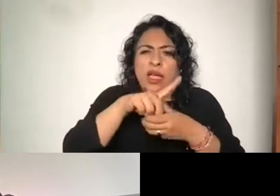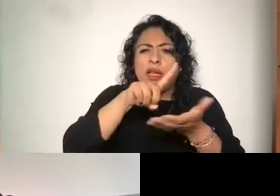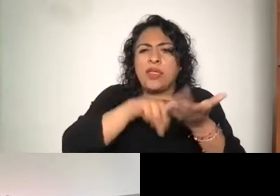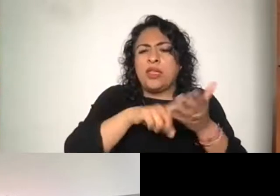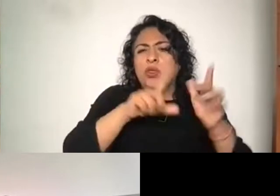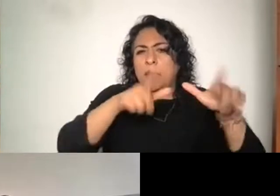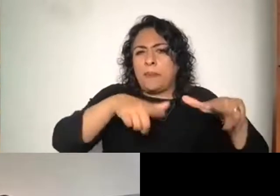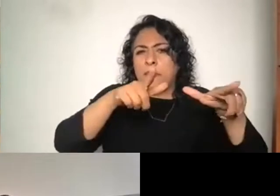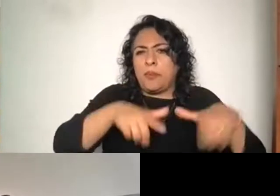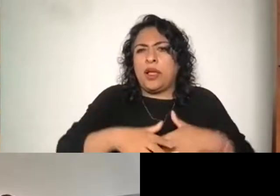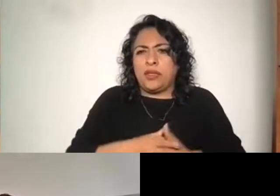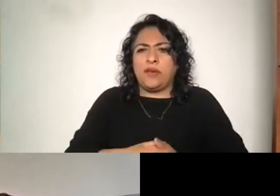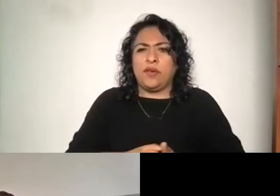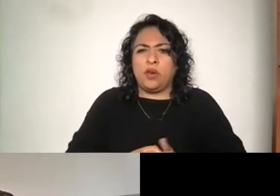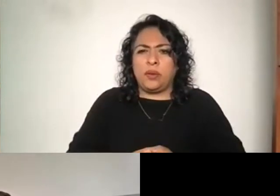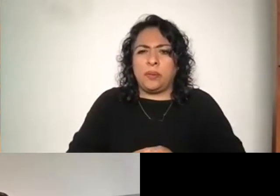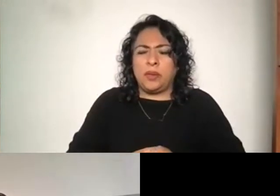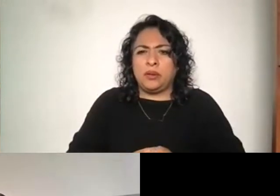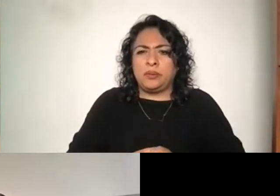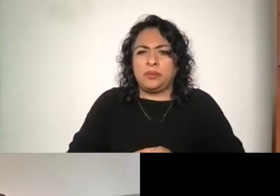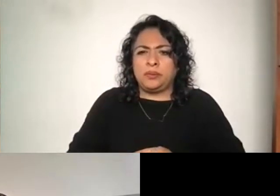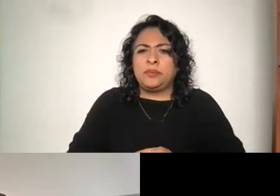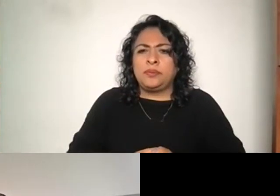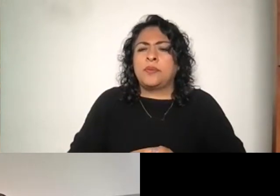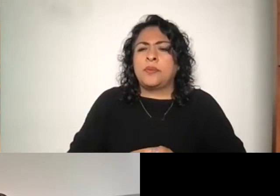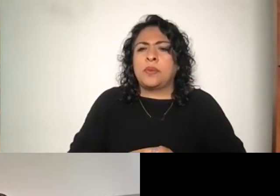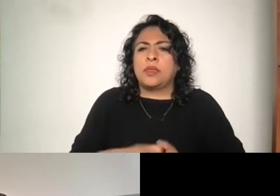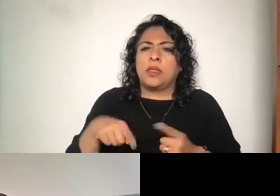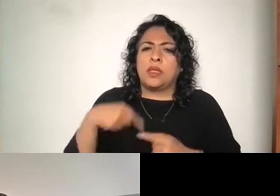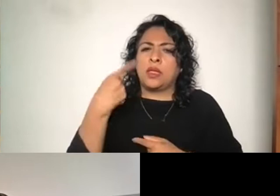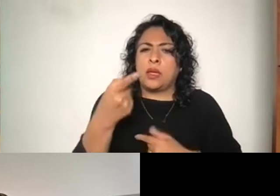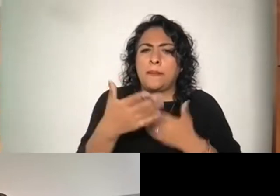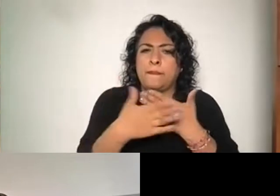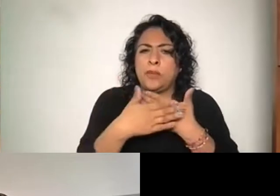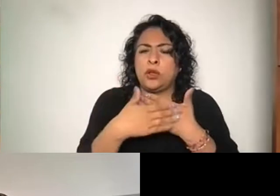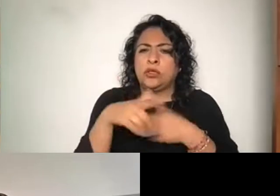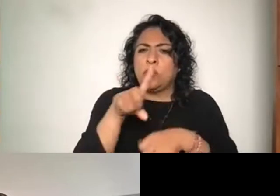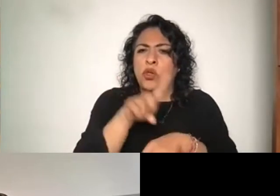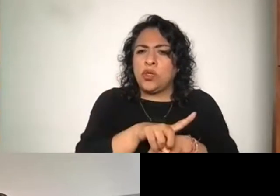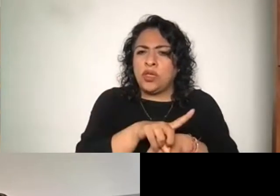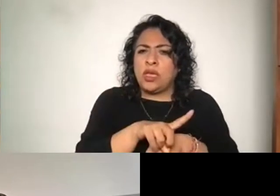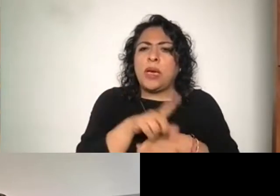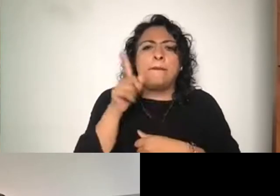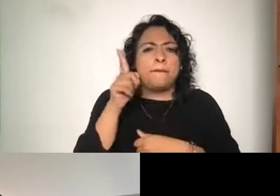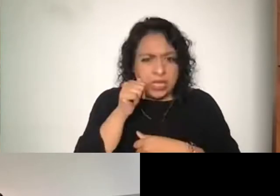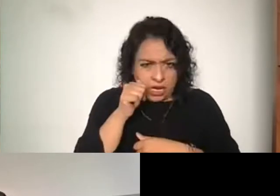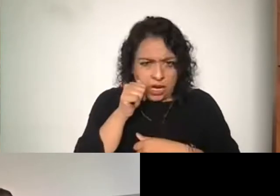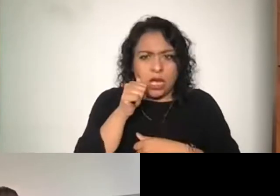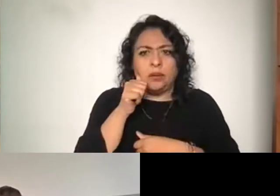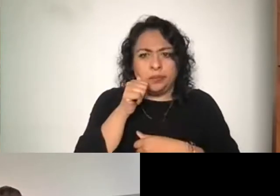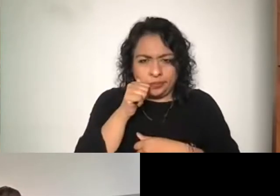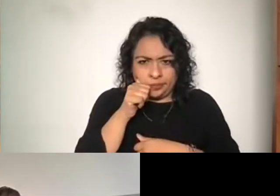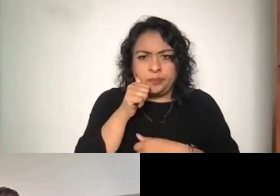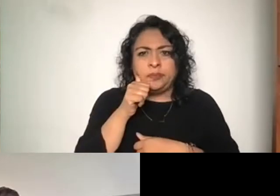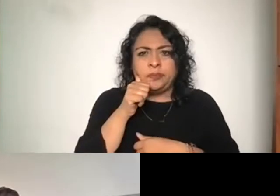plataforma. Y el próximo evento es el día de mañana. Entonces,